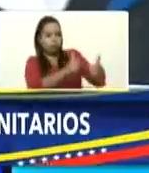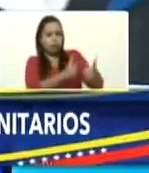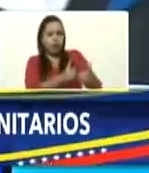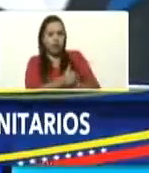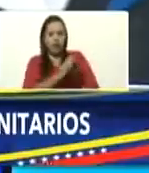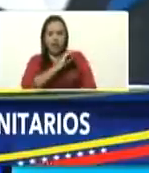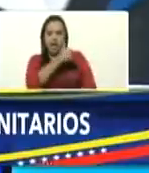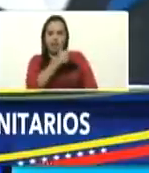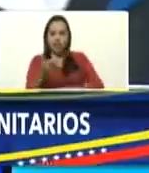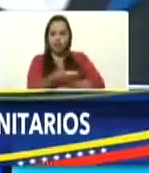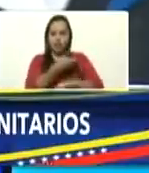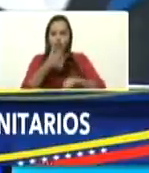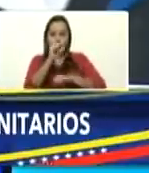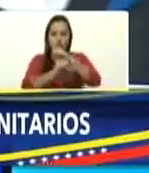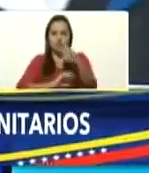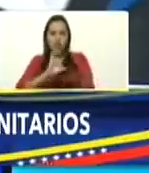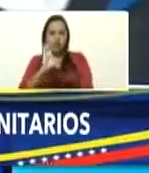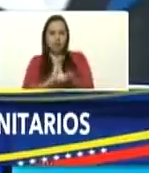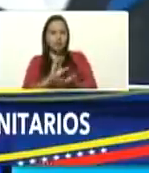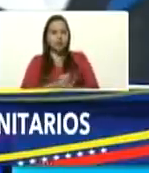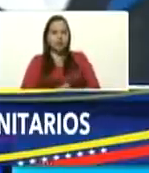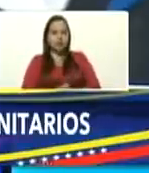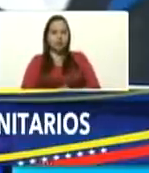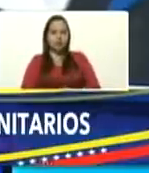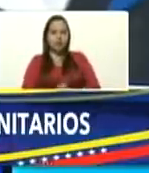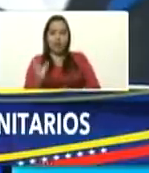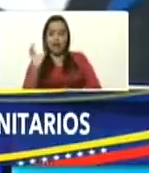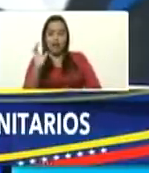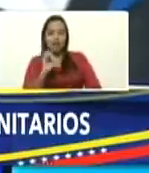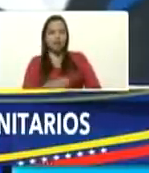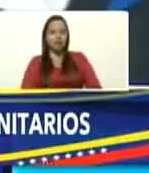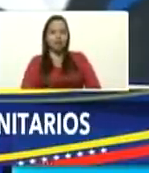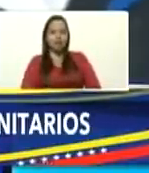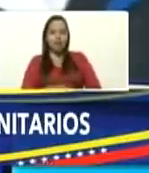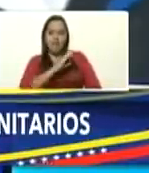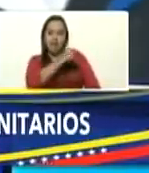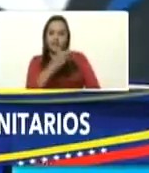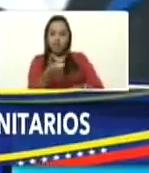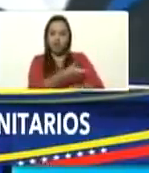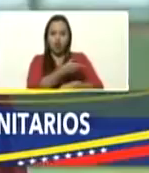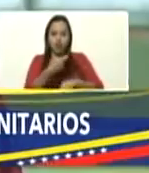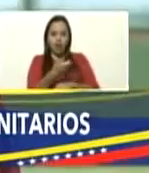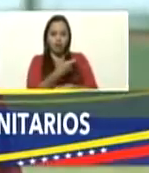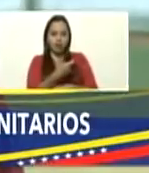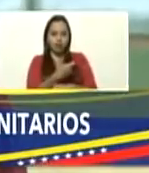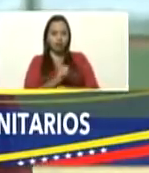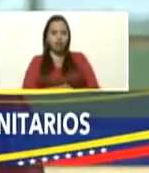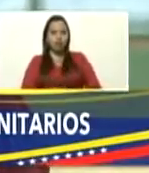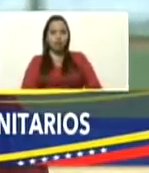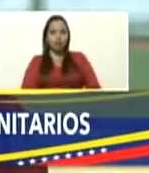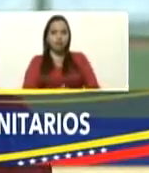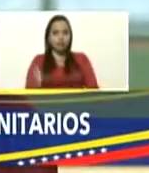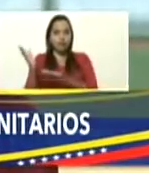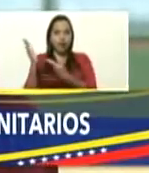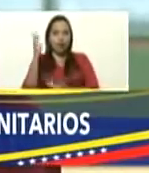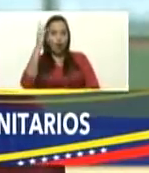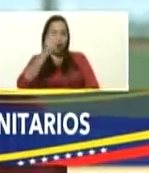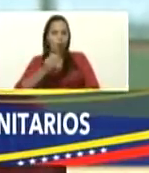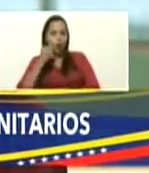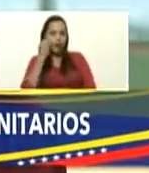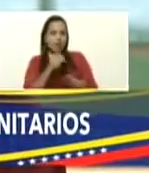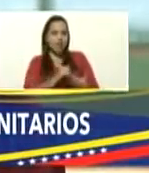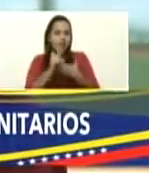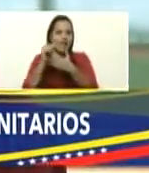de gobierno del Distrito Capital Caracas, el jefe de gobierno ejecutivo, este joven